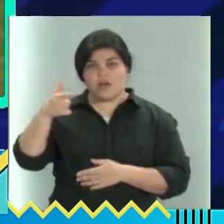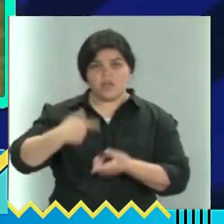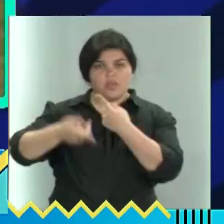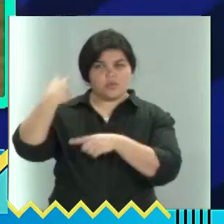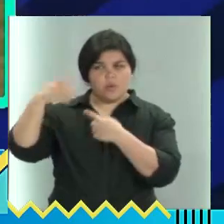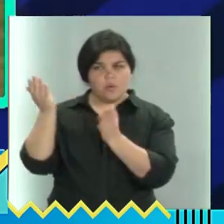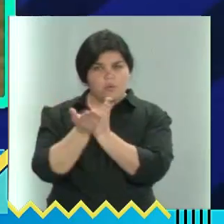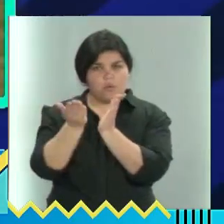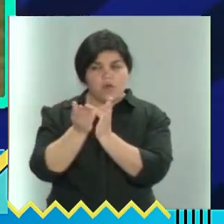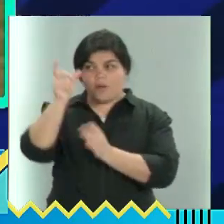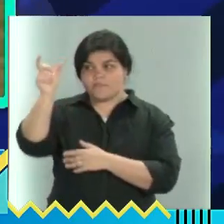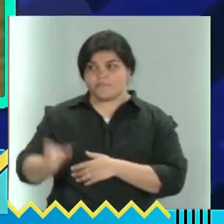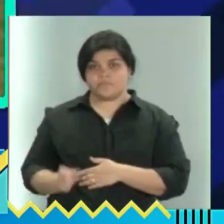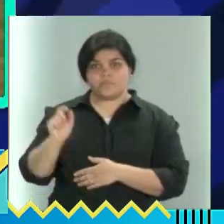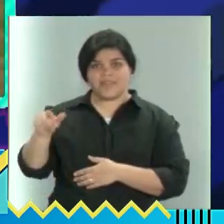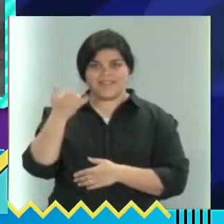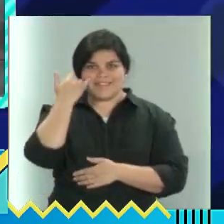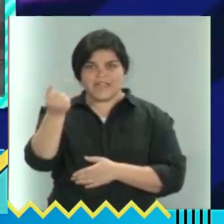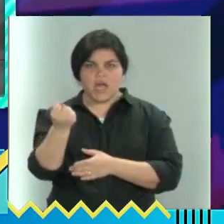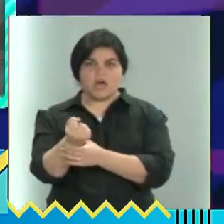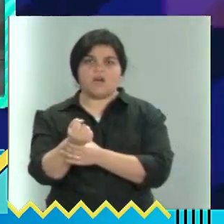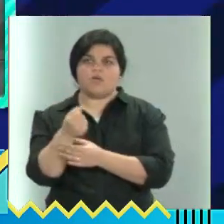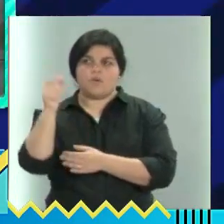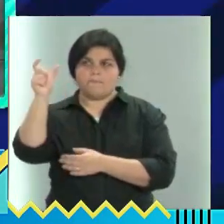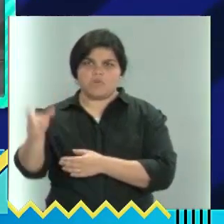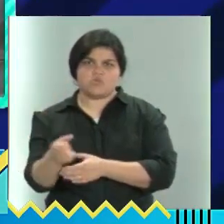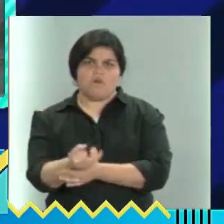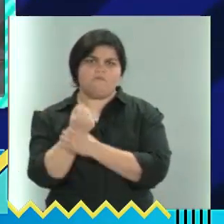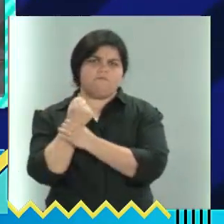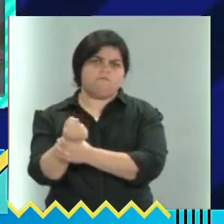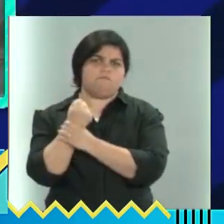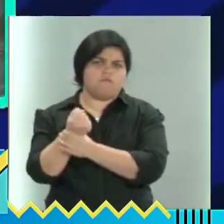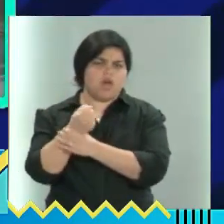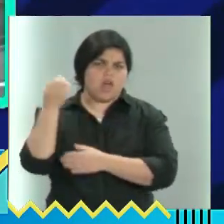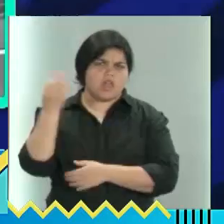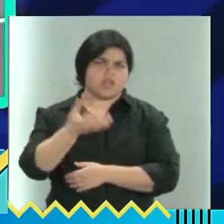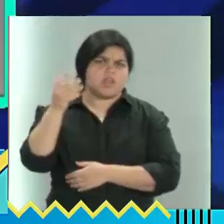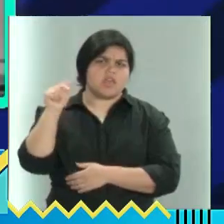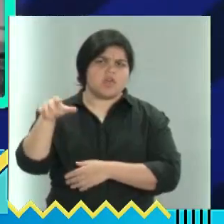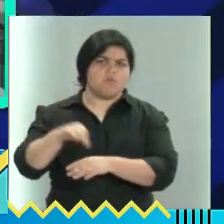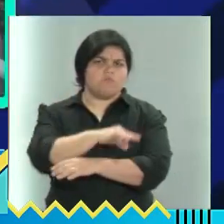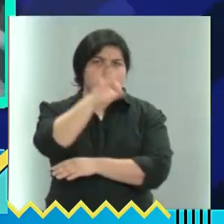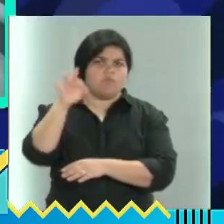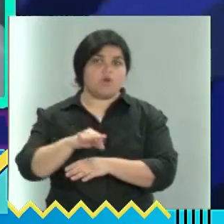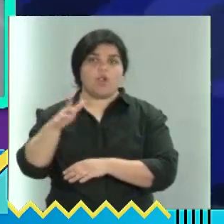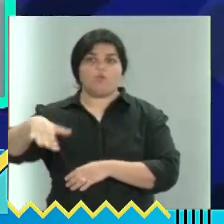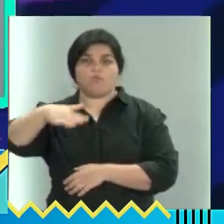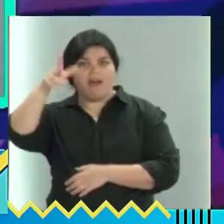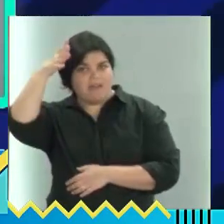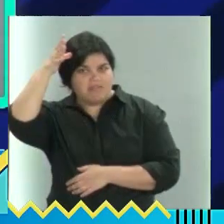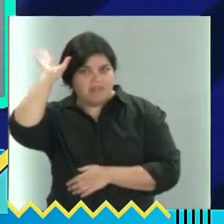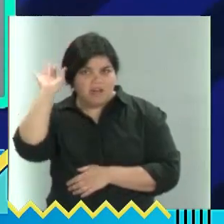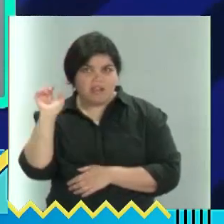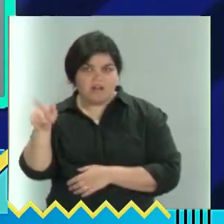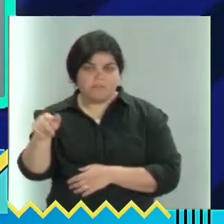Enrico Tedeschi era ya un arquitecto muy importante en Italia. Claro. Y es de una